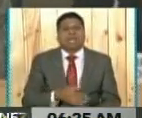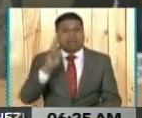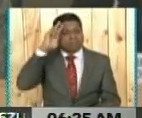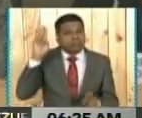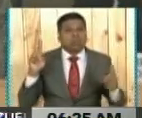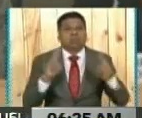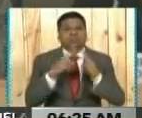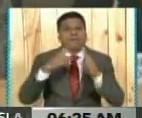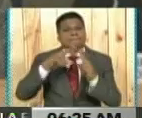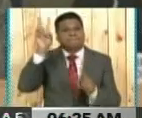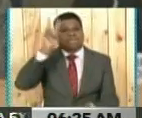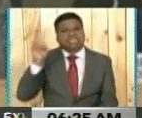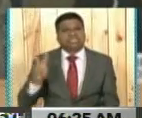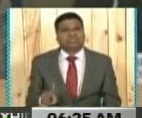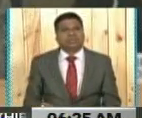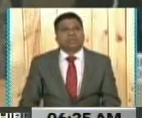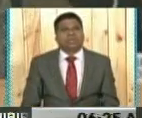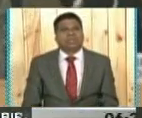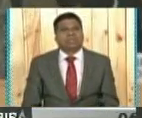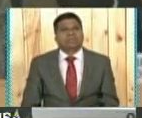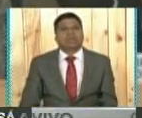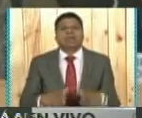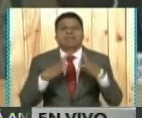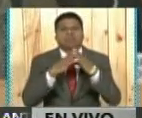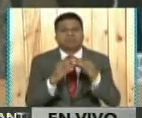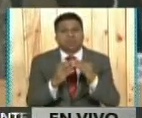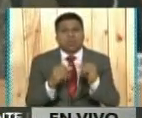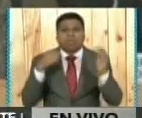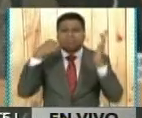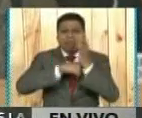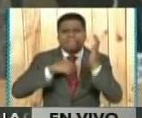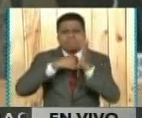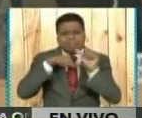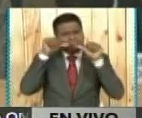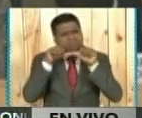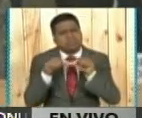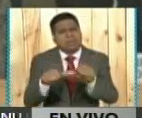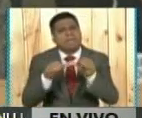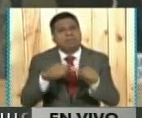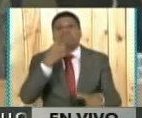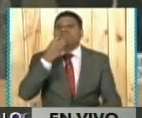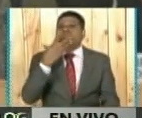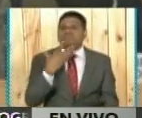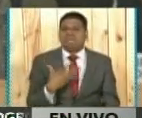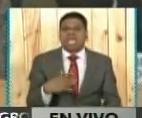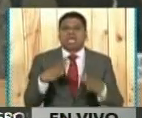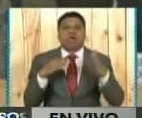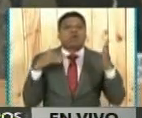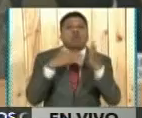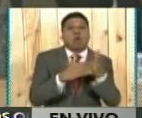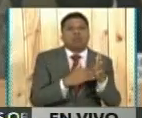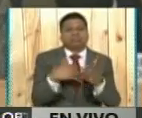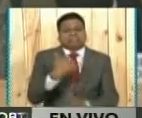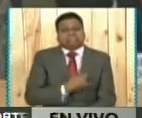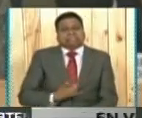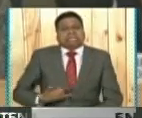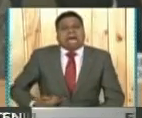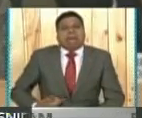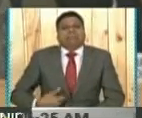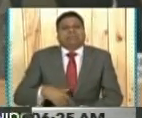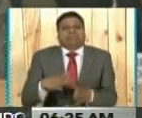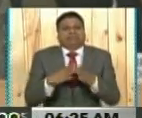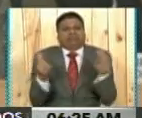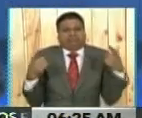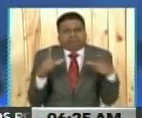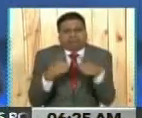Venezuela por su lucha permanente y además efectiva contra el hambre y en disminución de la pobreza.